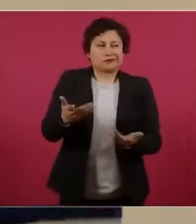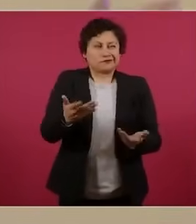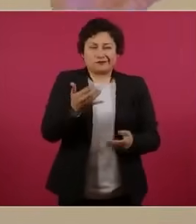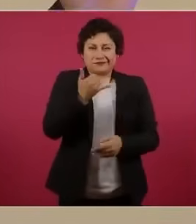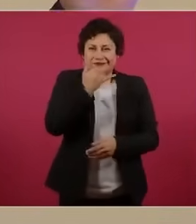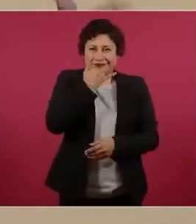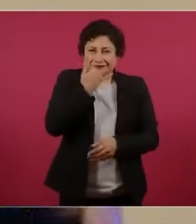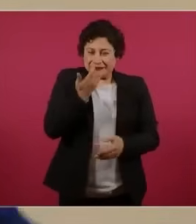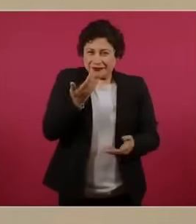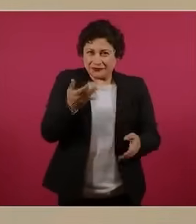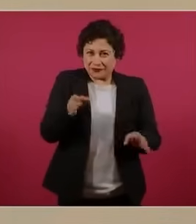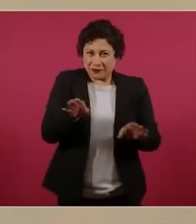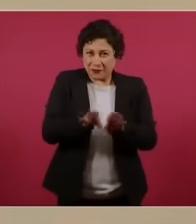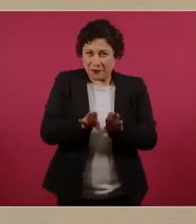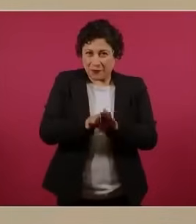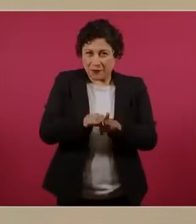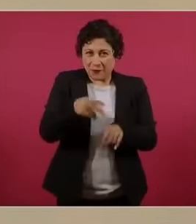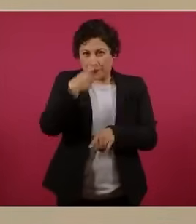¿Cómo se va a hacer la distribución?